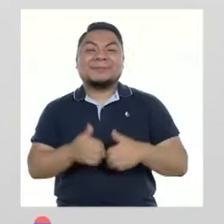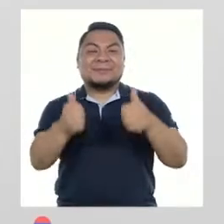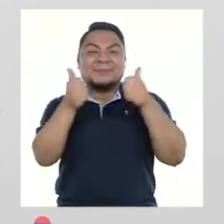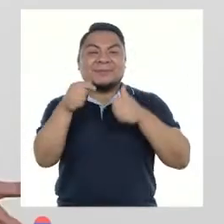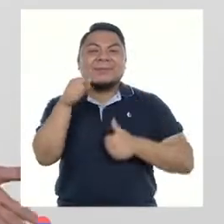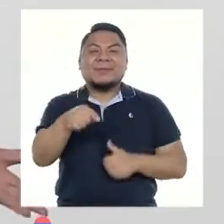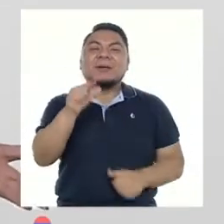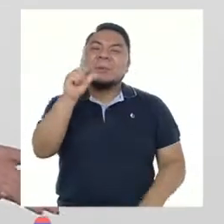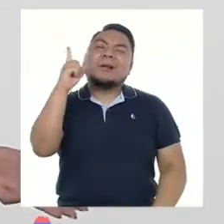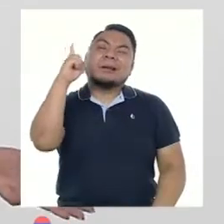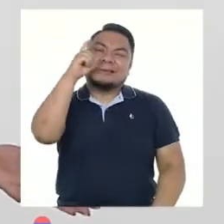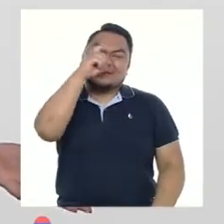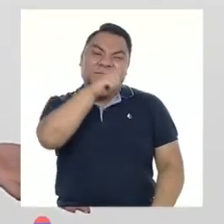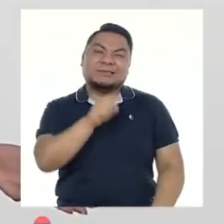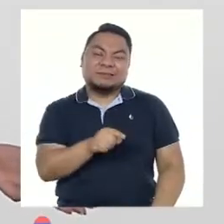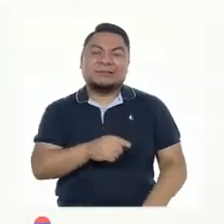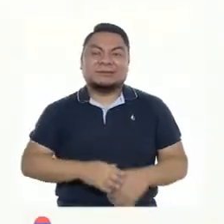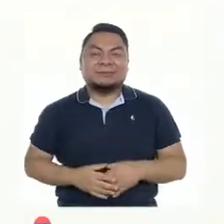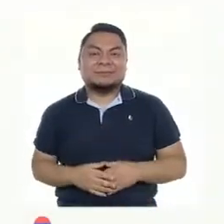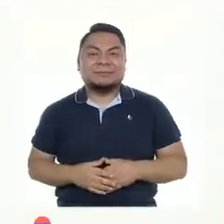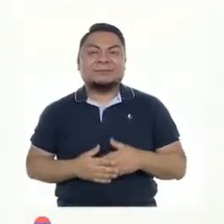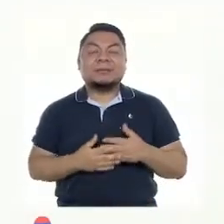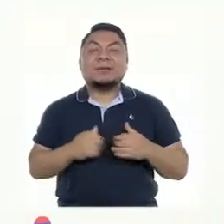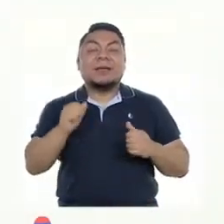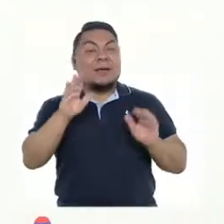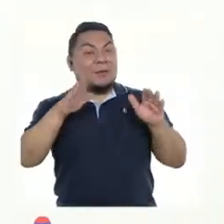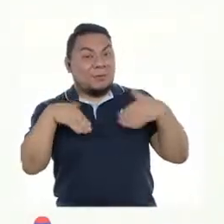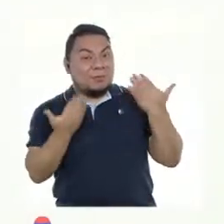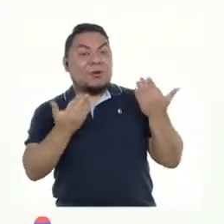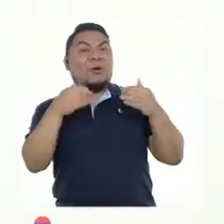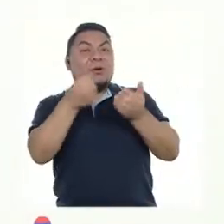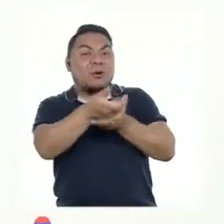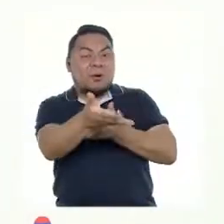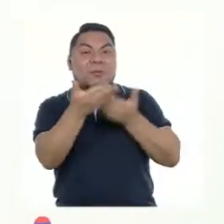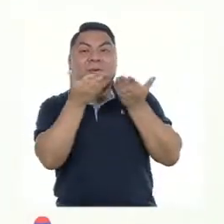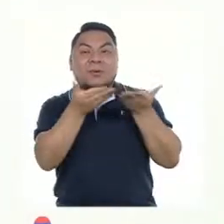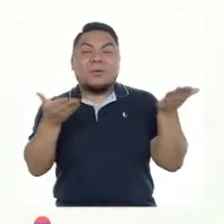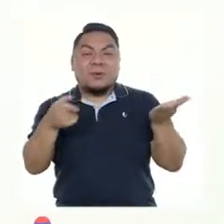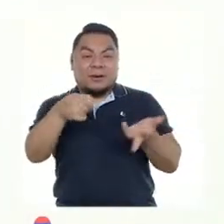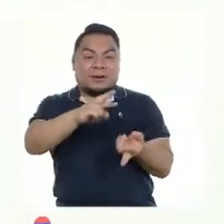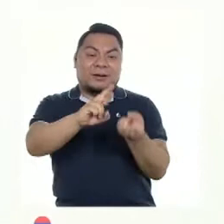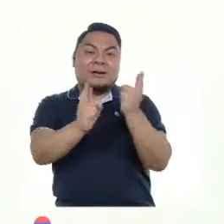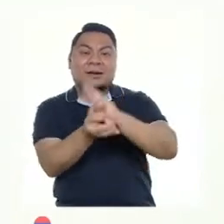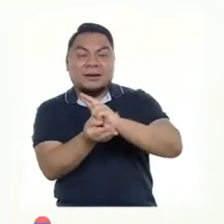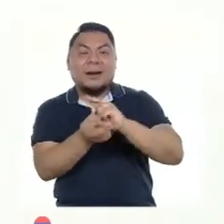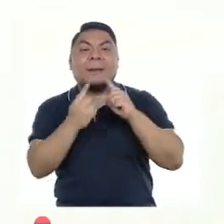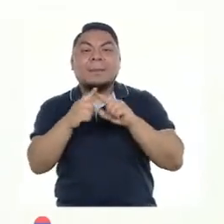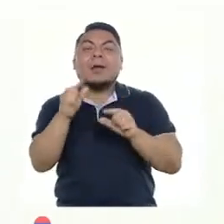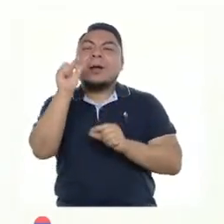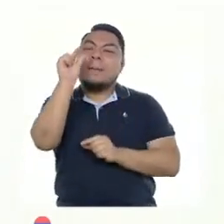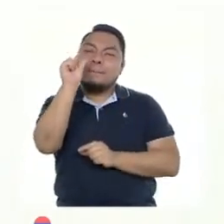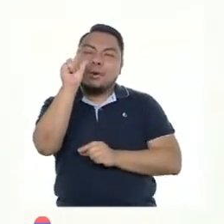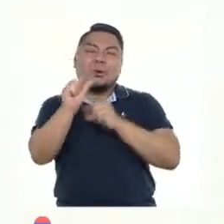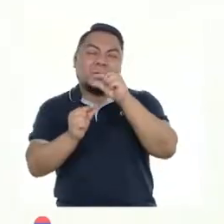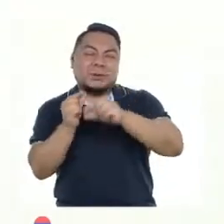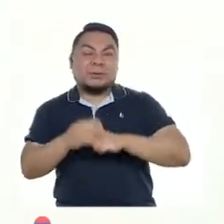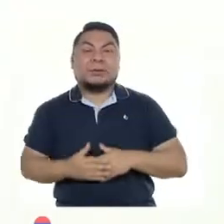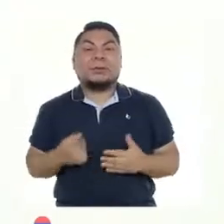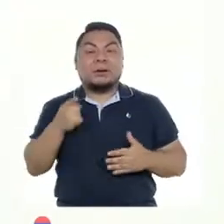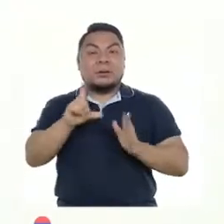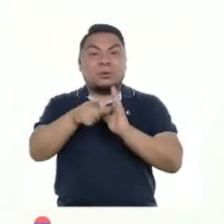Eso es un poco difícil, Chancay. Se pueden comprar cosas que generen residuos, pero poquitos. Y que